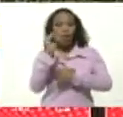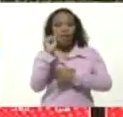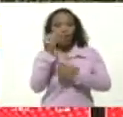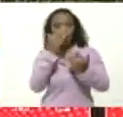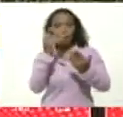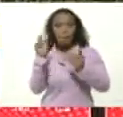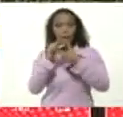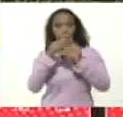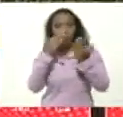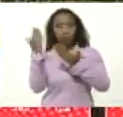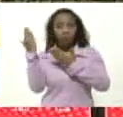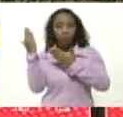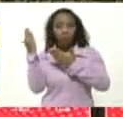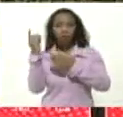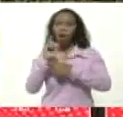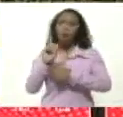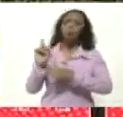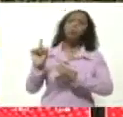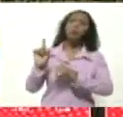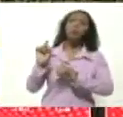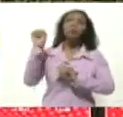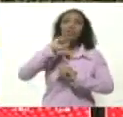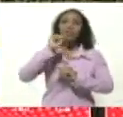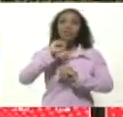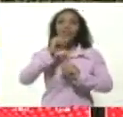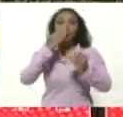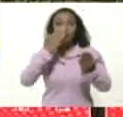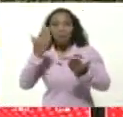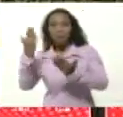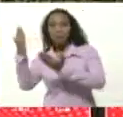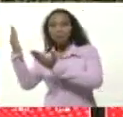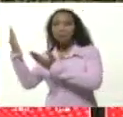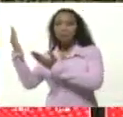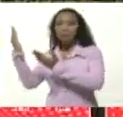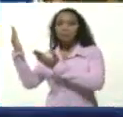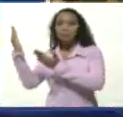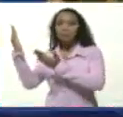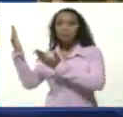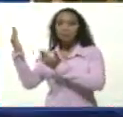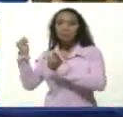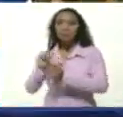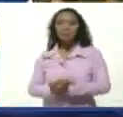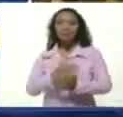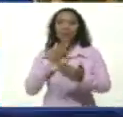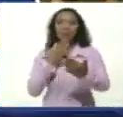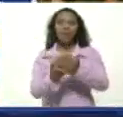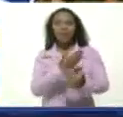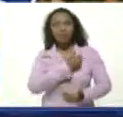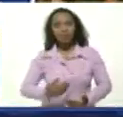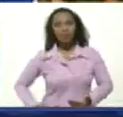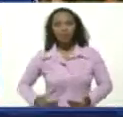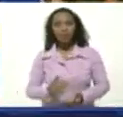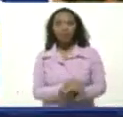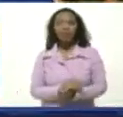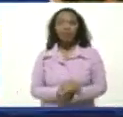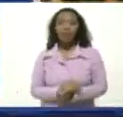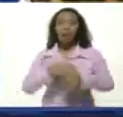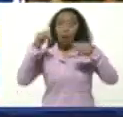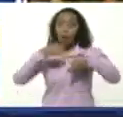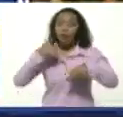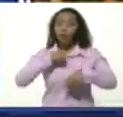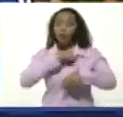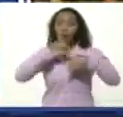palabra a Nori? ¿Cómo que no? Nori Herrera, por favor. Gracias, presidente. Bueno, hoy estamos